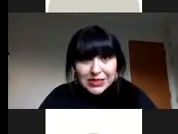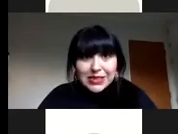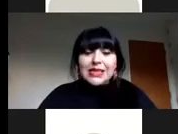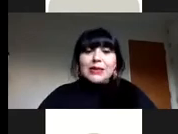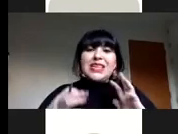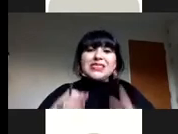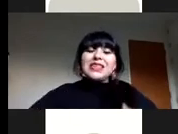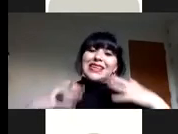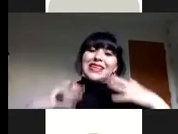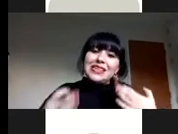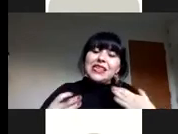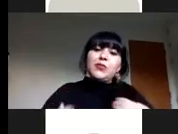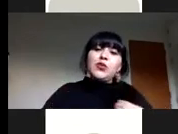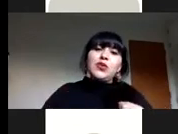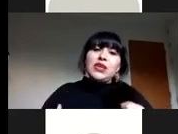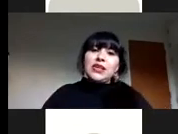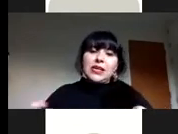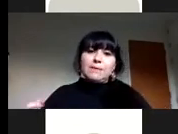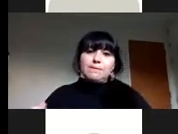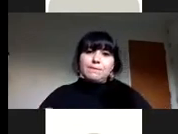estudiantes. Piensen que este tipo